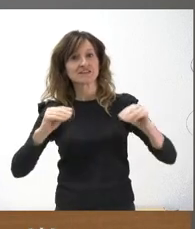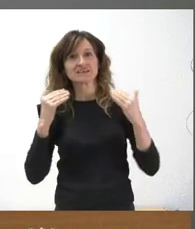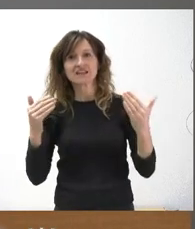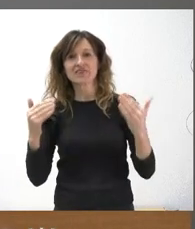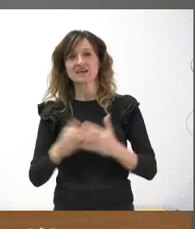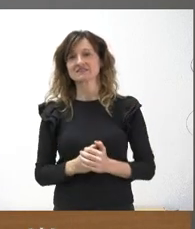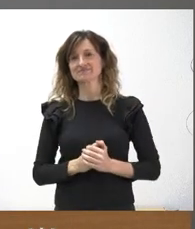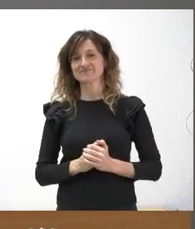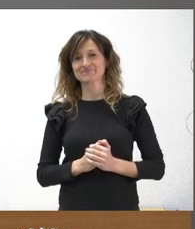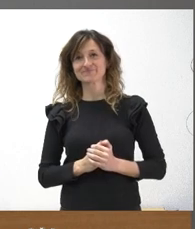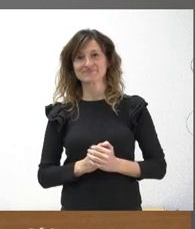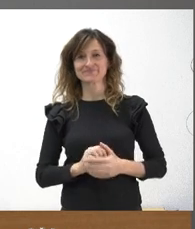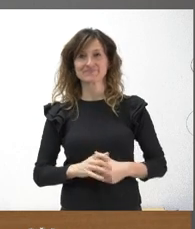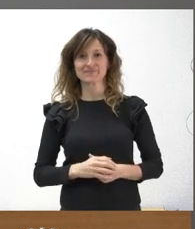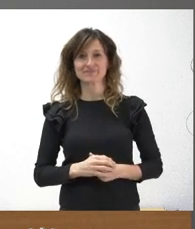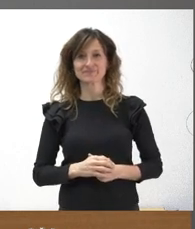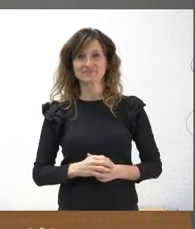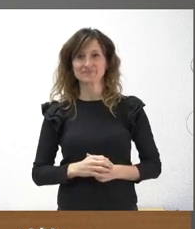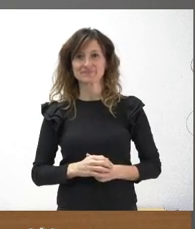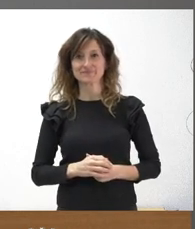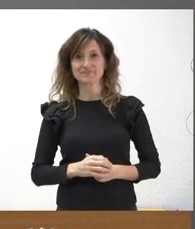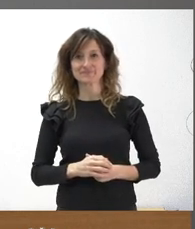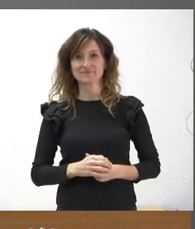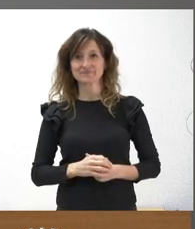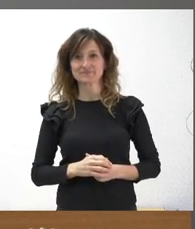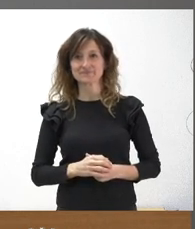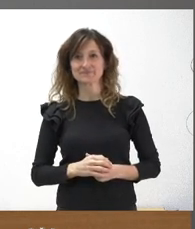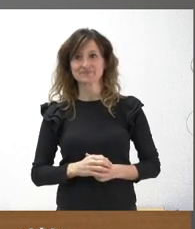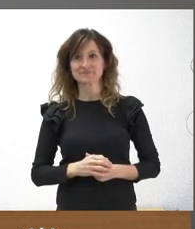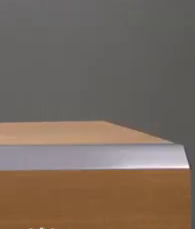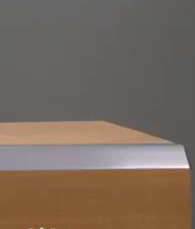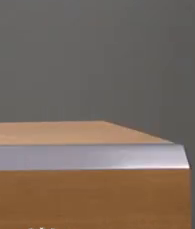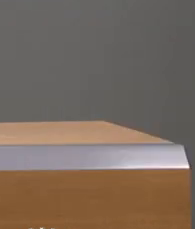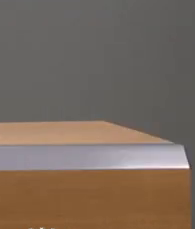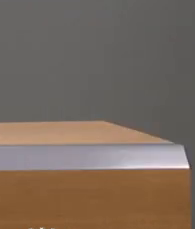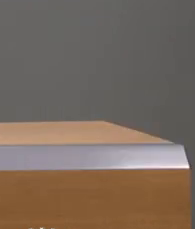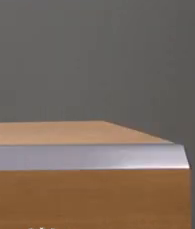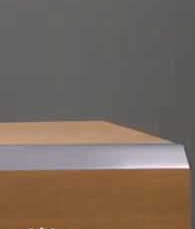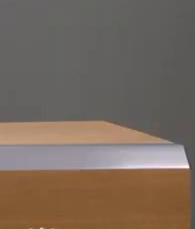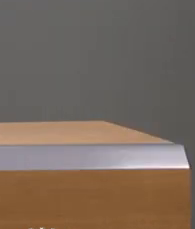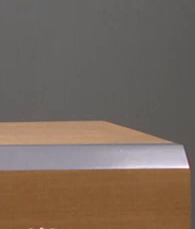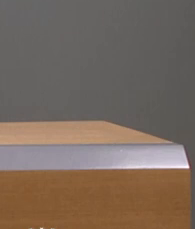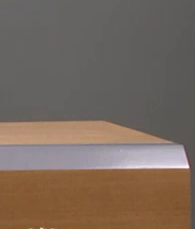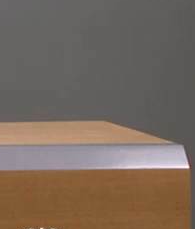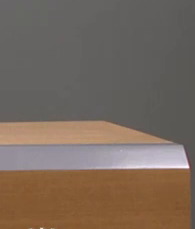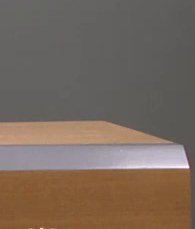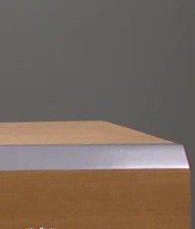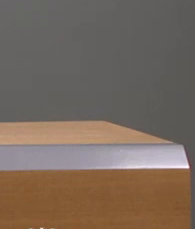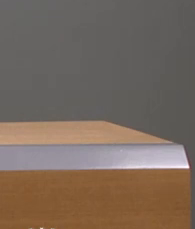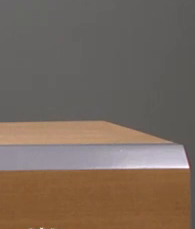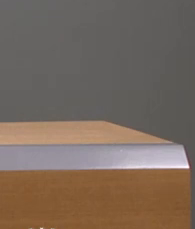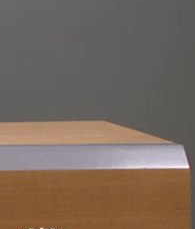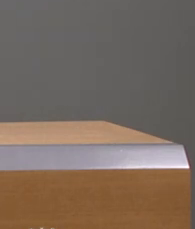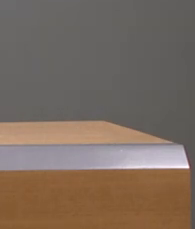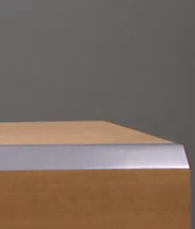gracias 600000 perd la su 600000 pues ya está se nos